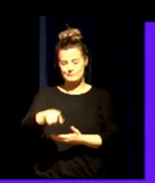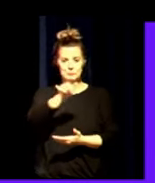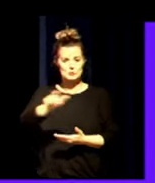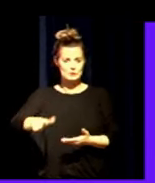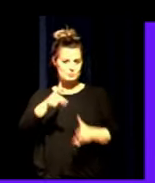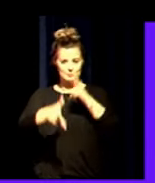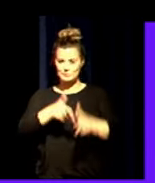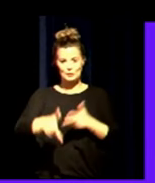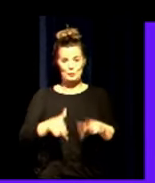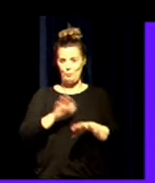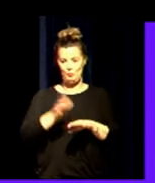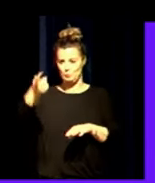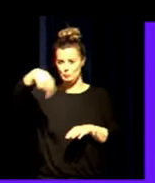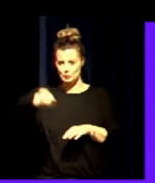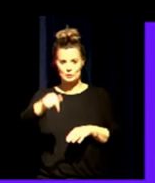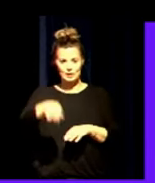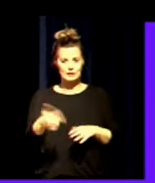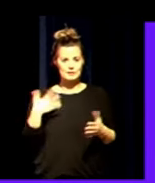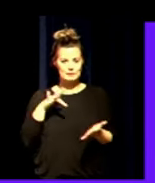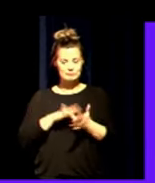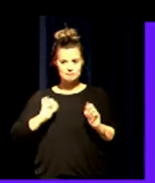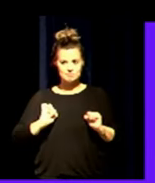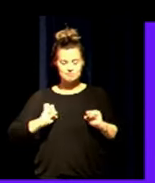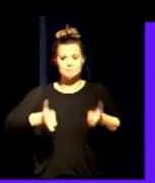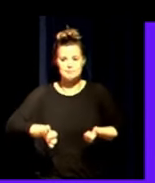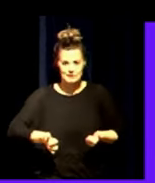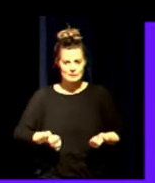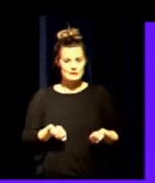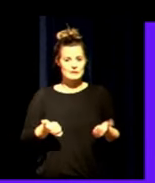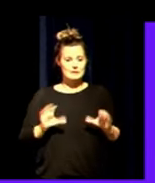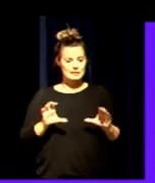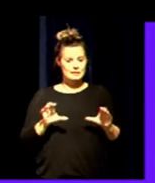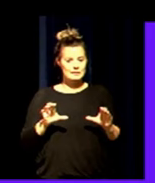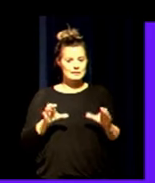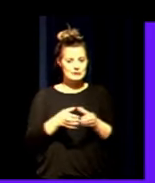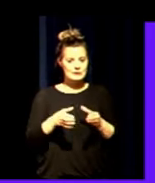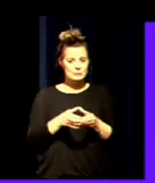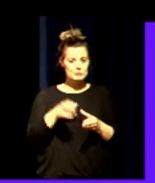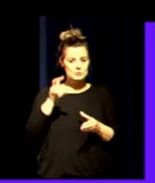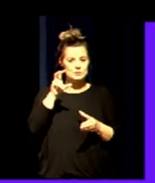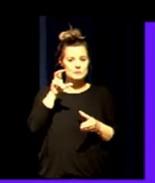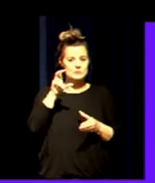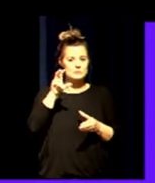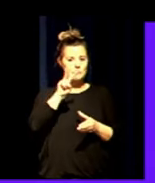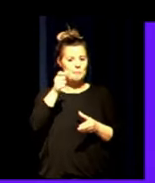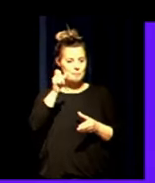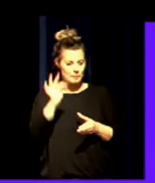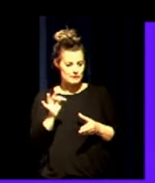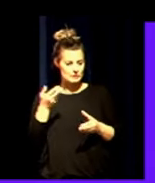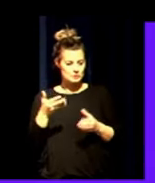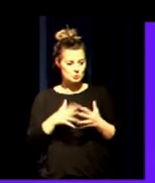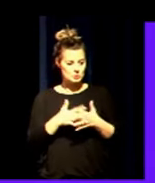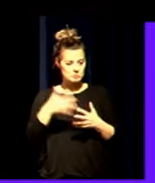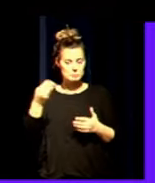en el sentido de que habéis puesto en marcha estructuras, los equipos VAS son una estructura importante. Nosotros